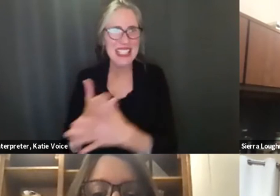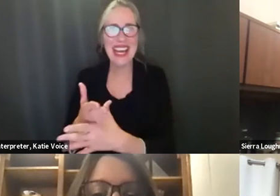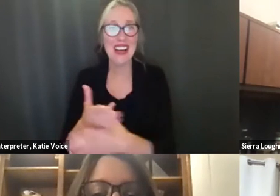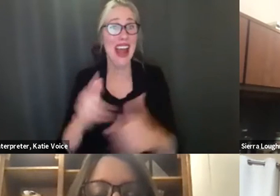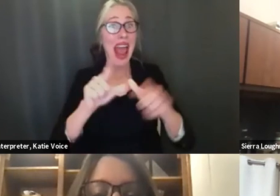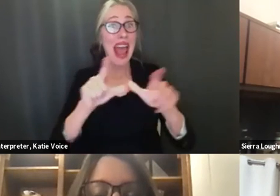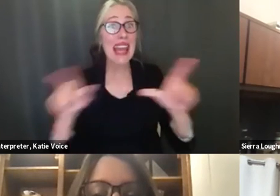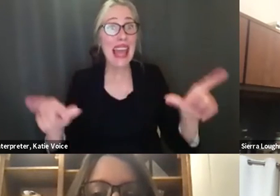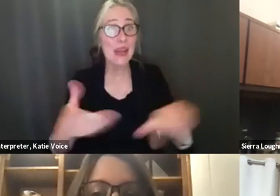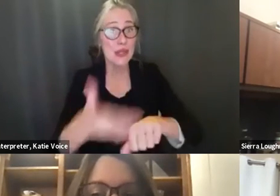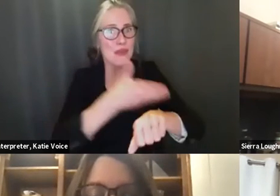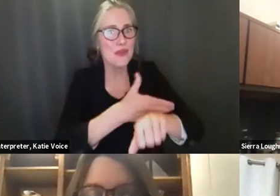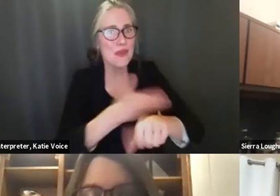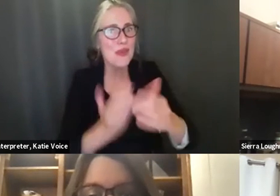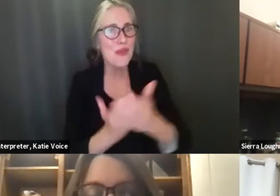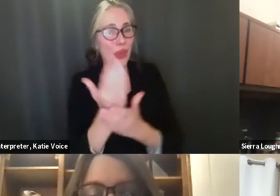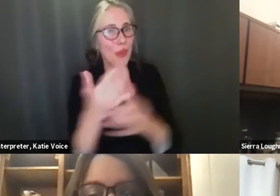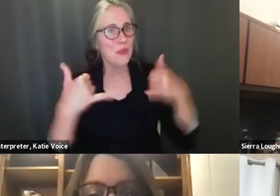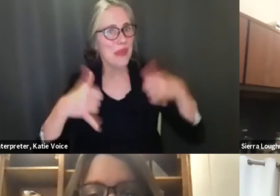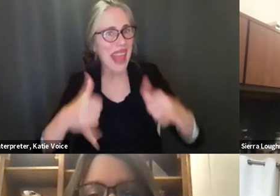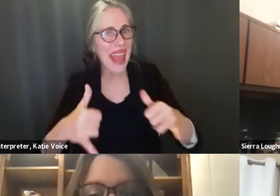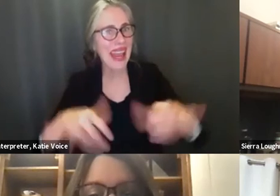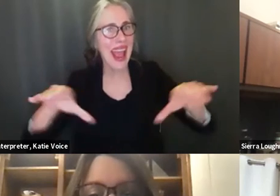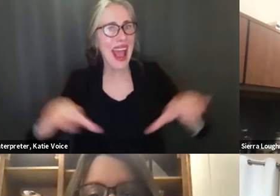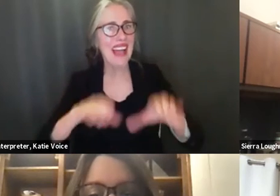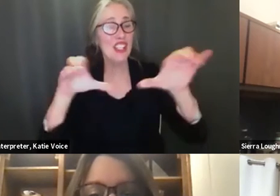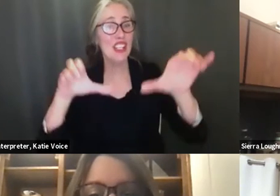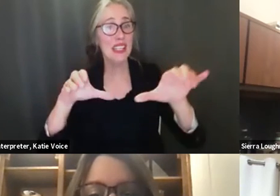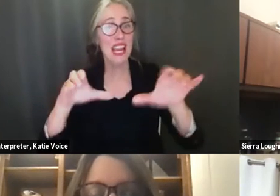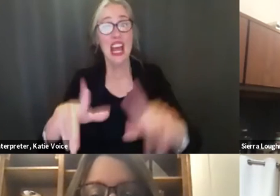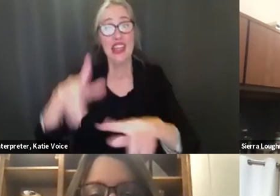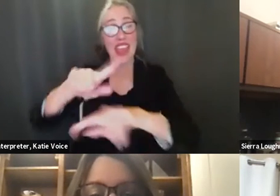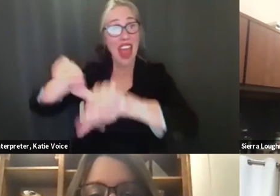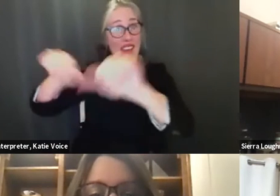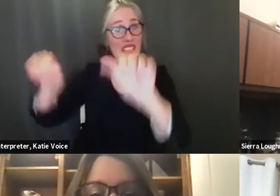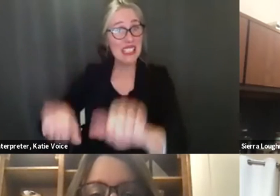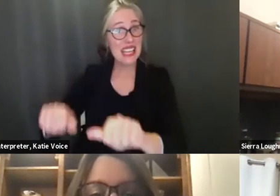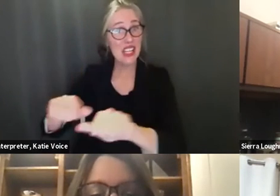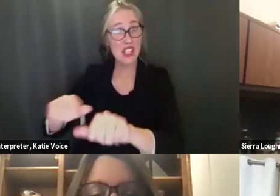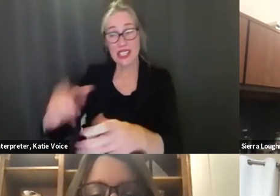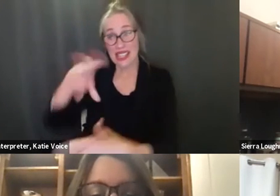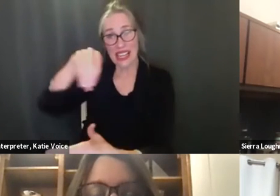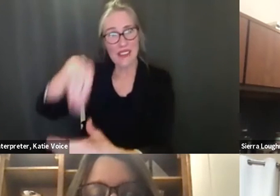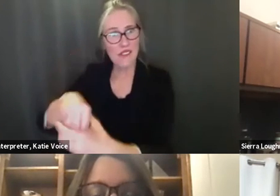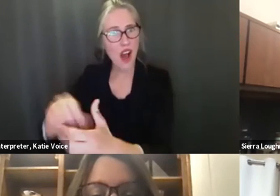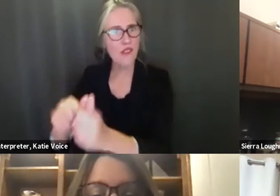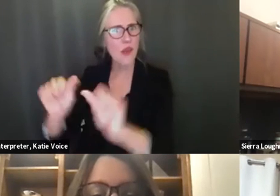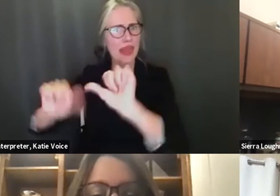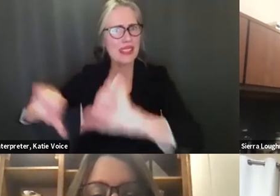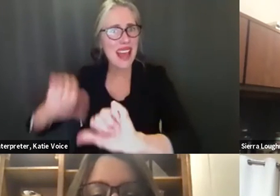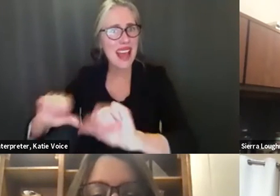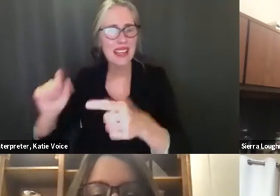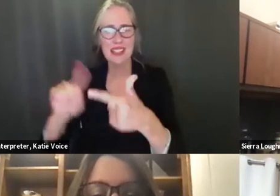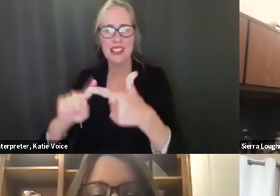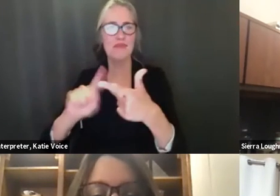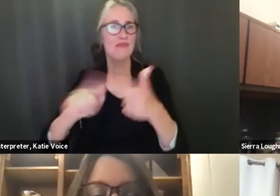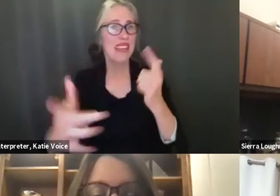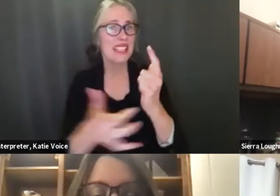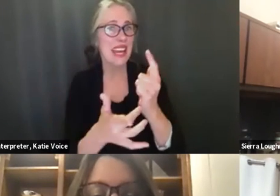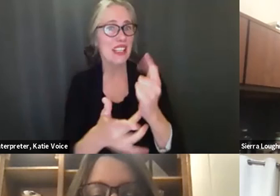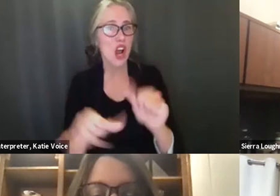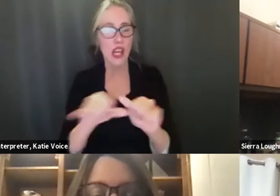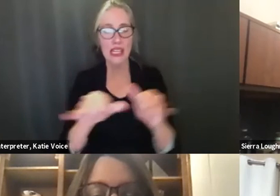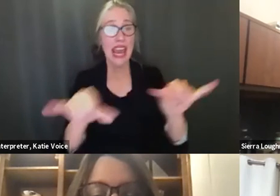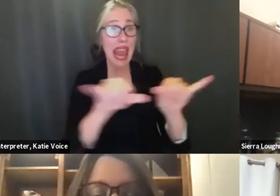sus destrezas lingüísticas y que puedan trabajar con las ciencias, la tecnología y